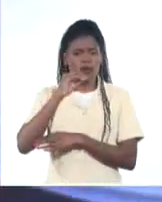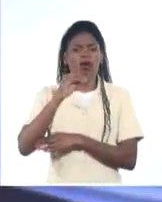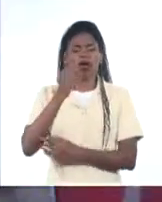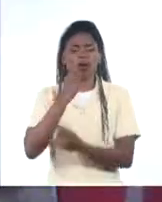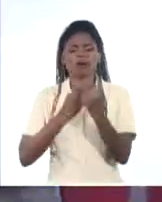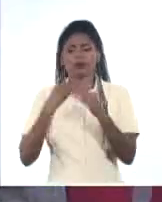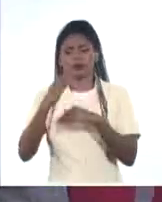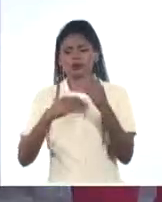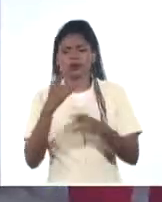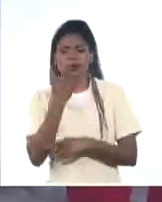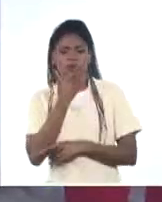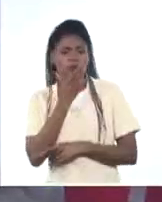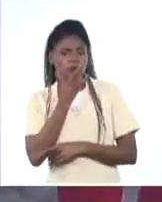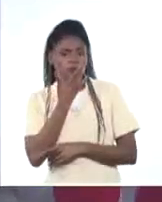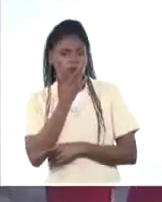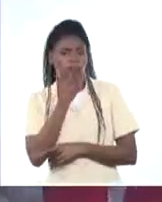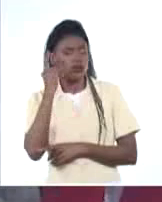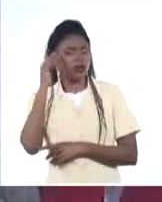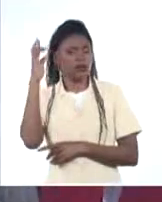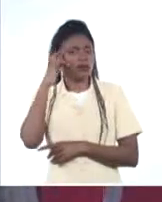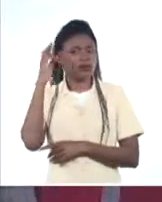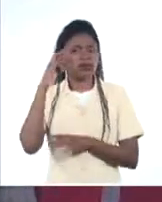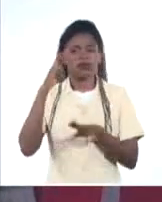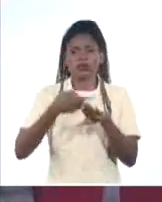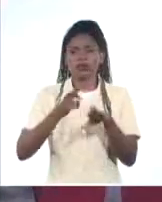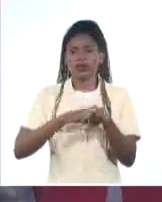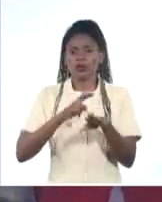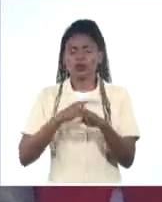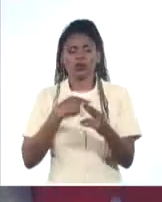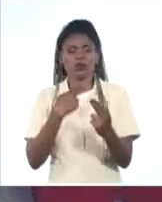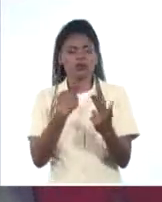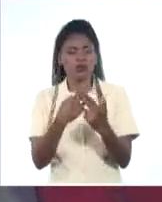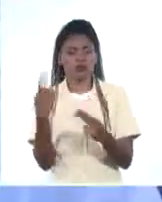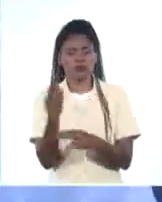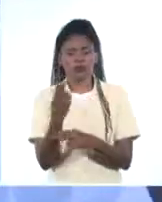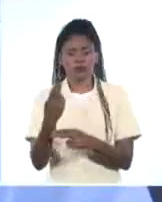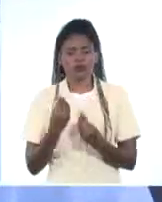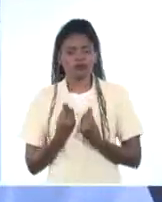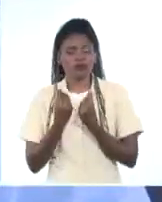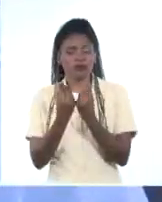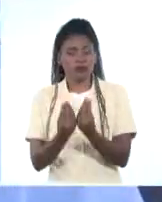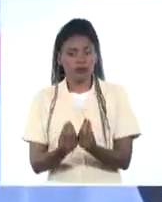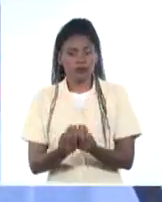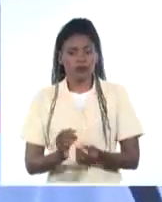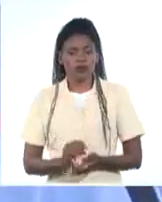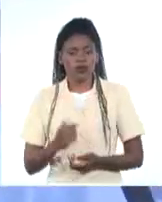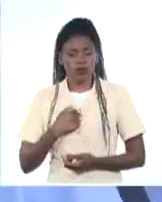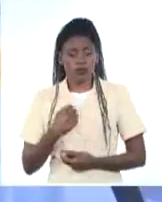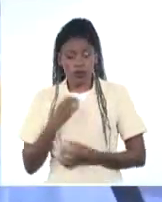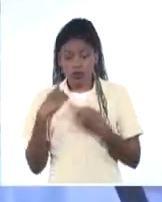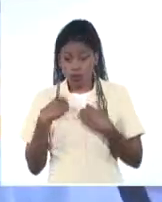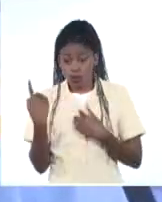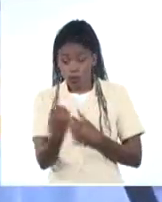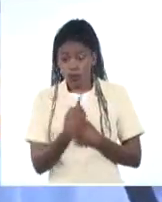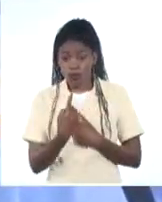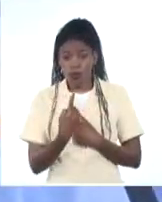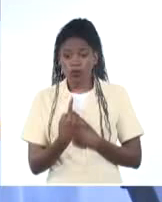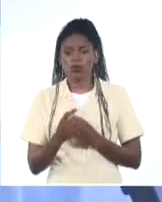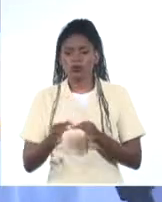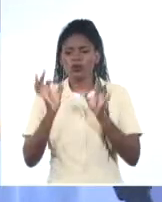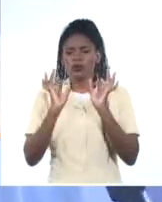afectan, al tiempo que reconocen la confianza en ellos depositada. Estamos seguros que tanto usted como el